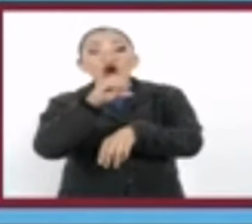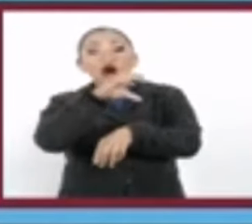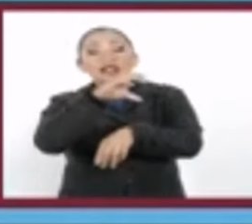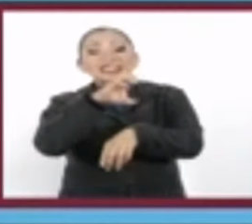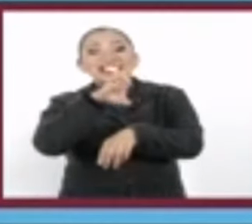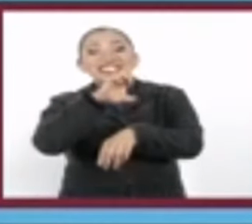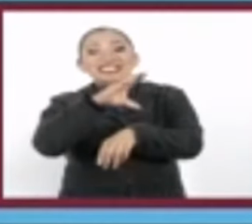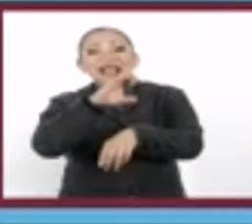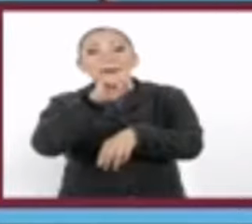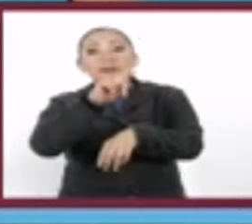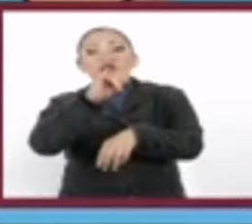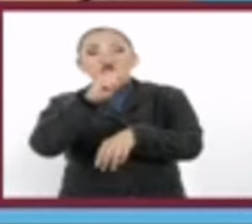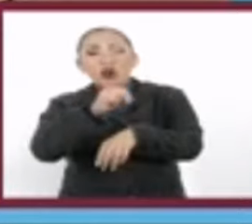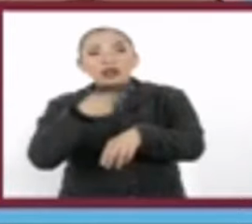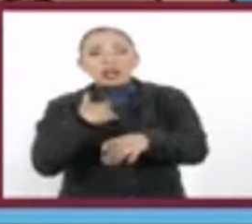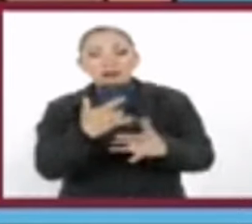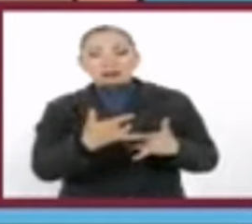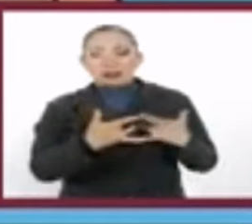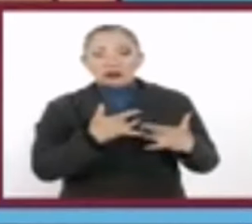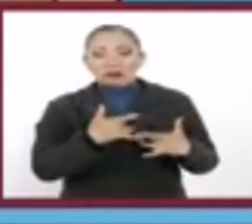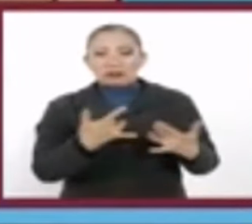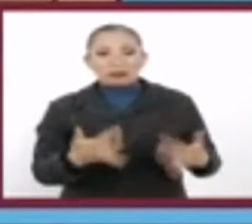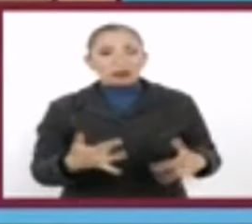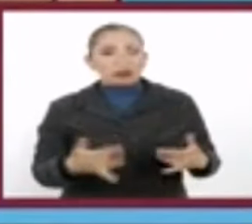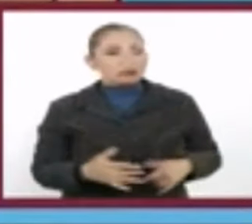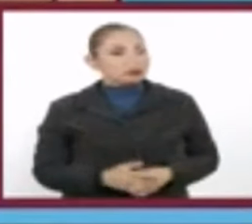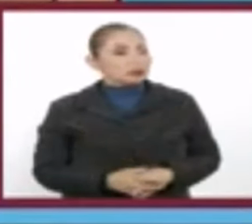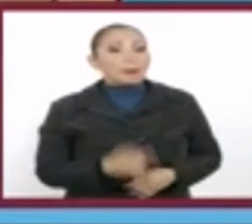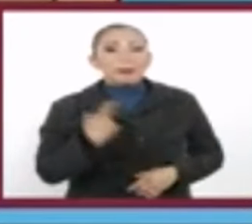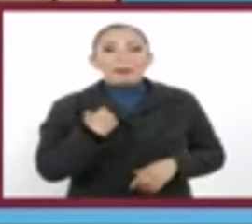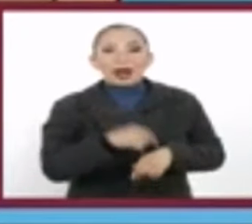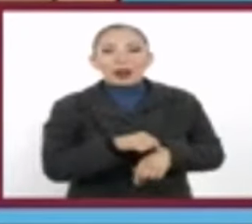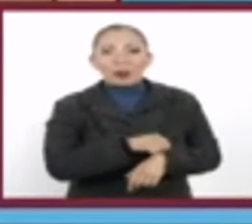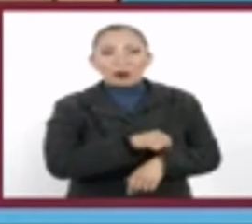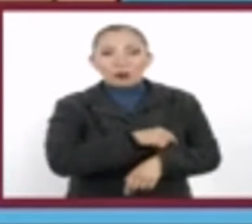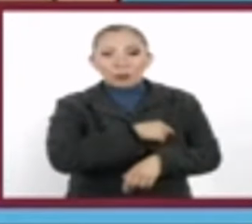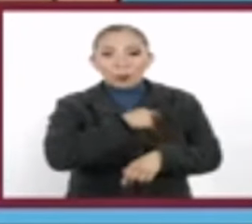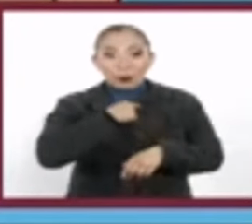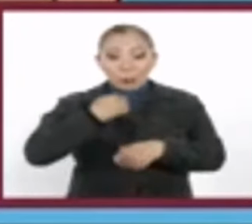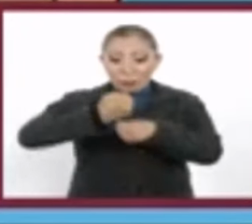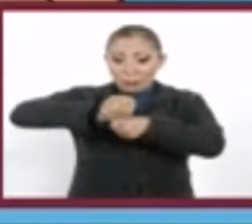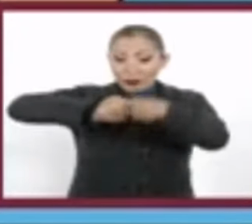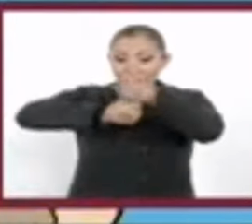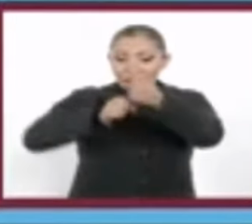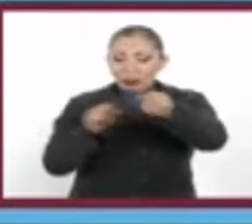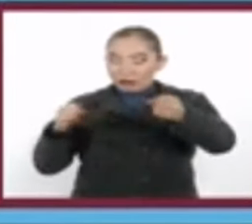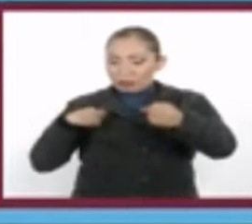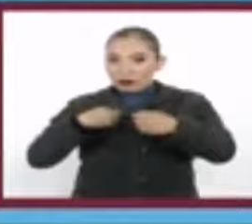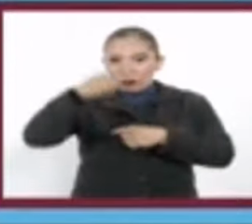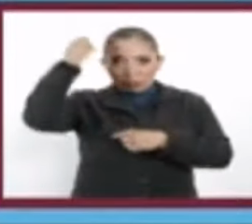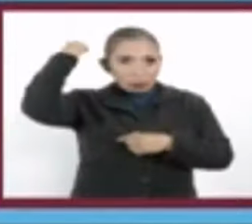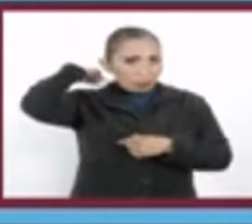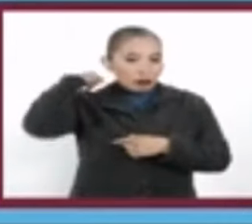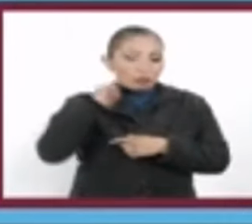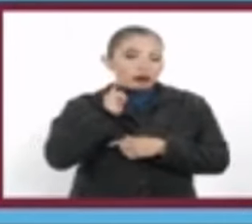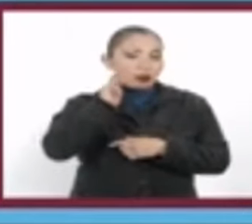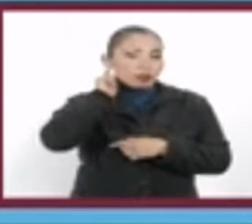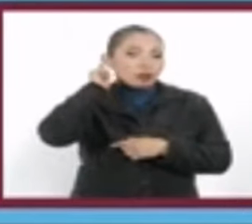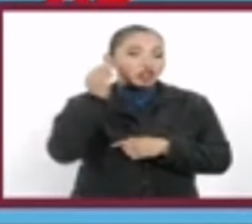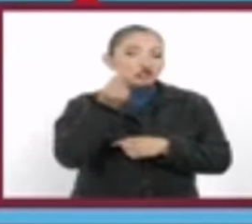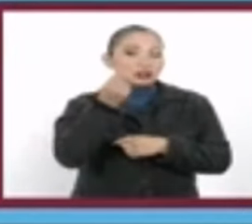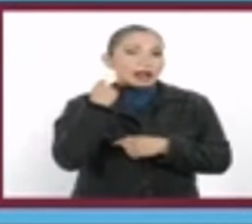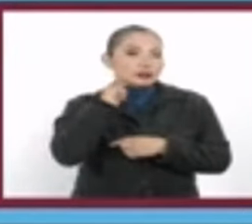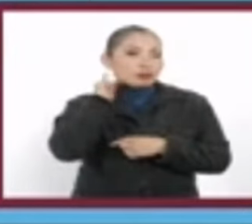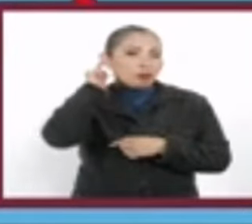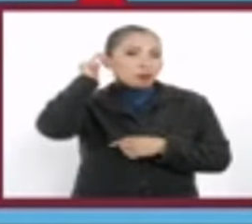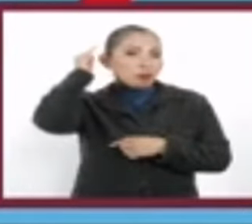nocicepción y consiste en emitir sensaciones de dolor que primero viajan hacia la médula espinal. De ahí, se envía una